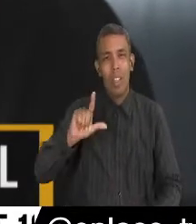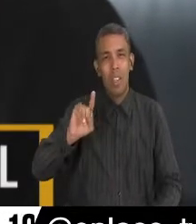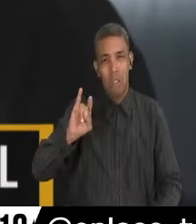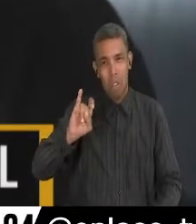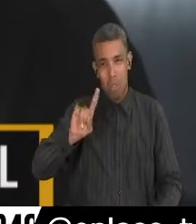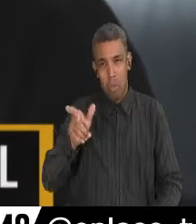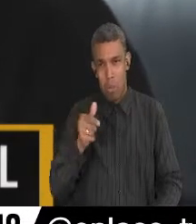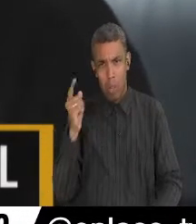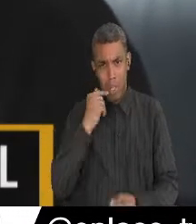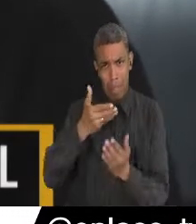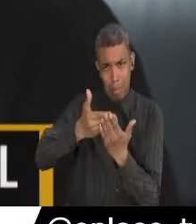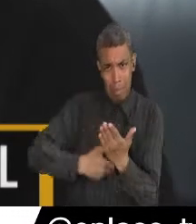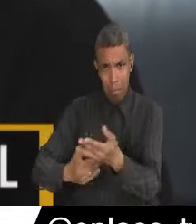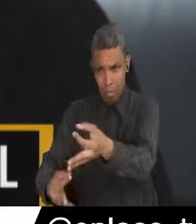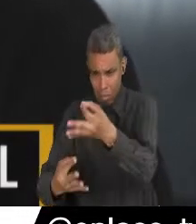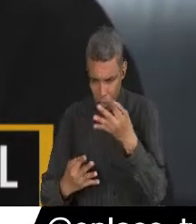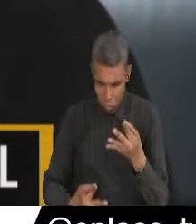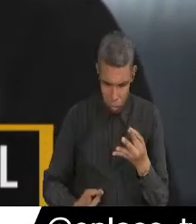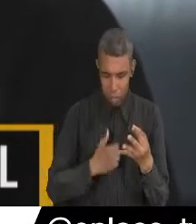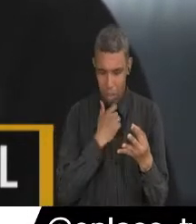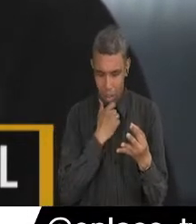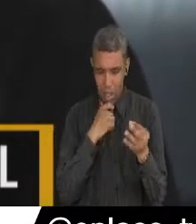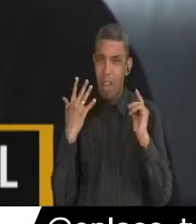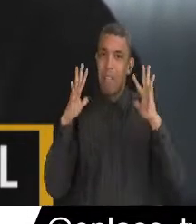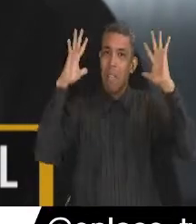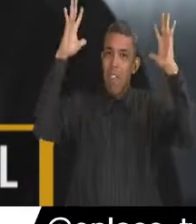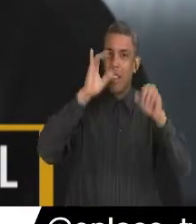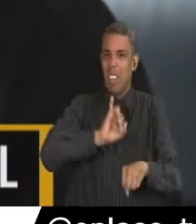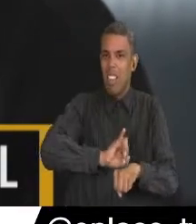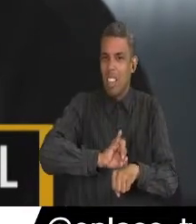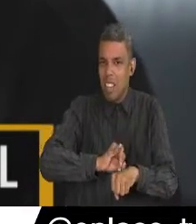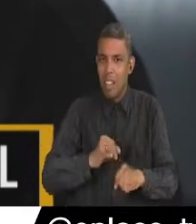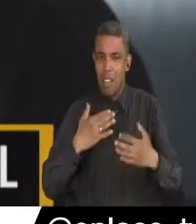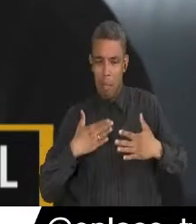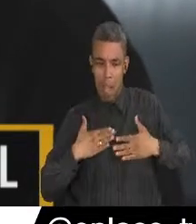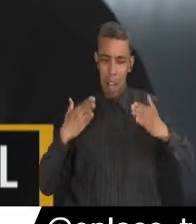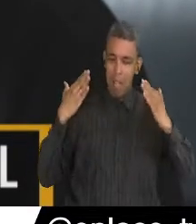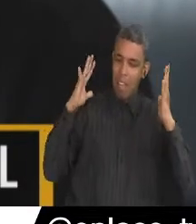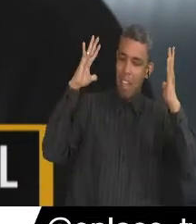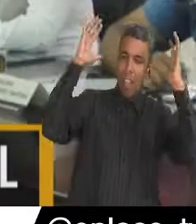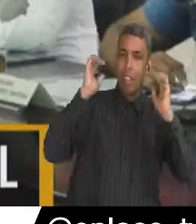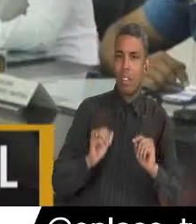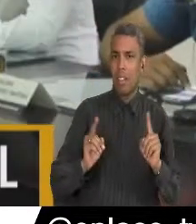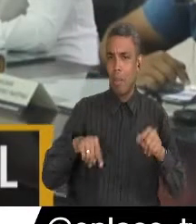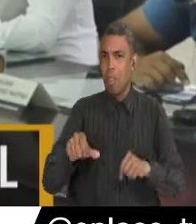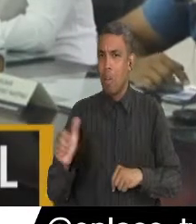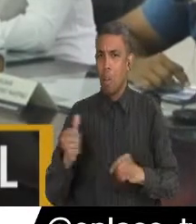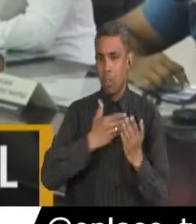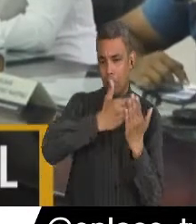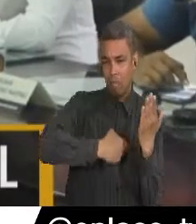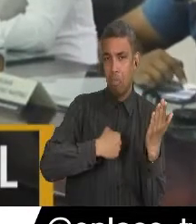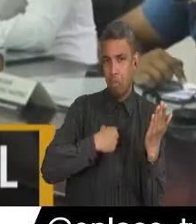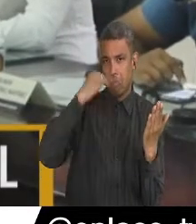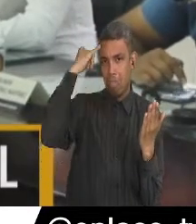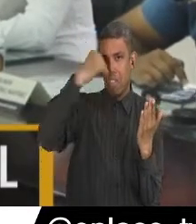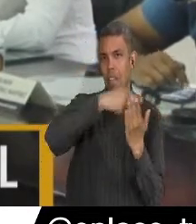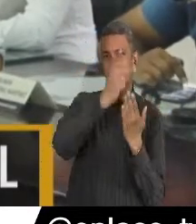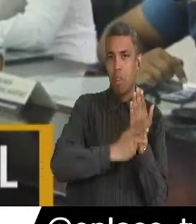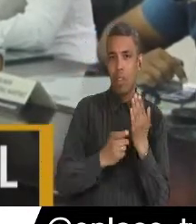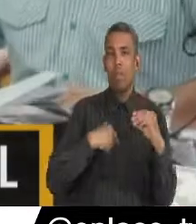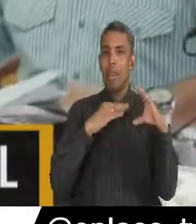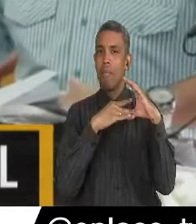gospel, y este suscrito que presentó también el proyecto de acuerdo para institucionalizar la fiesta Meseta San Rafael. El periodo de sesiones será hasta el último día del